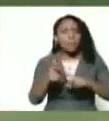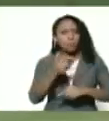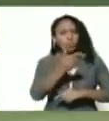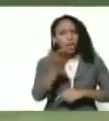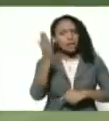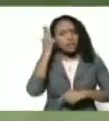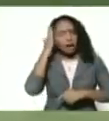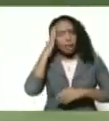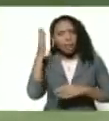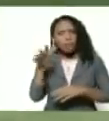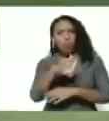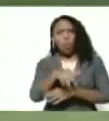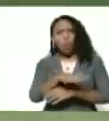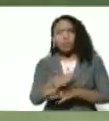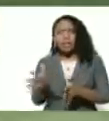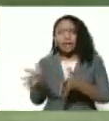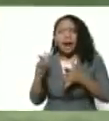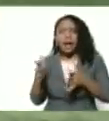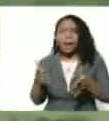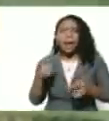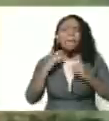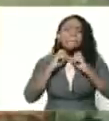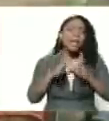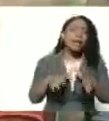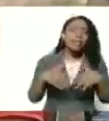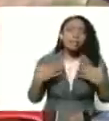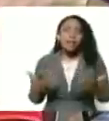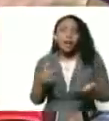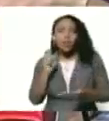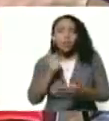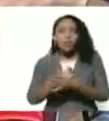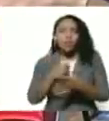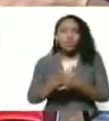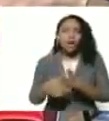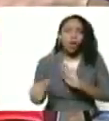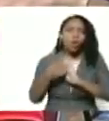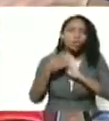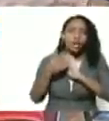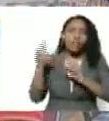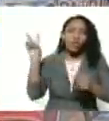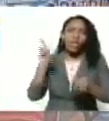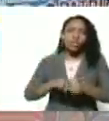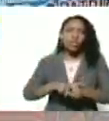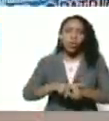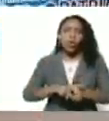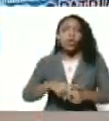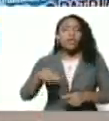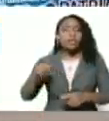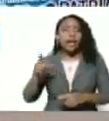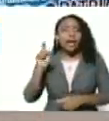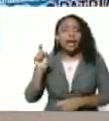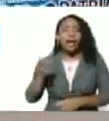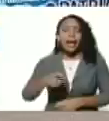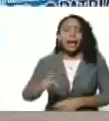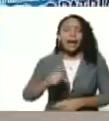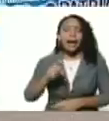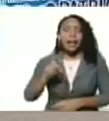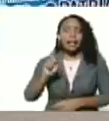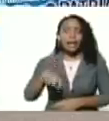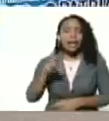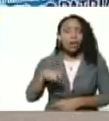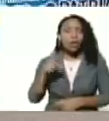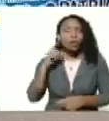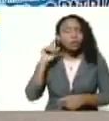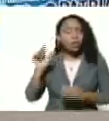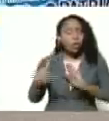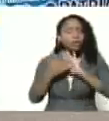dónde se gana o se pierde la lucha contra la violencia de género, contra la violencia contra la mujer,